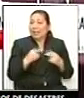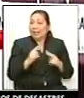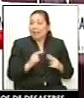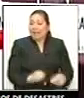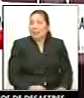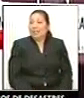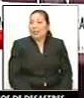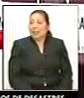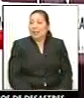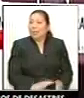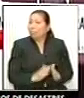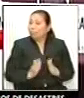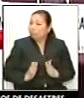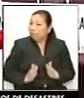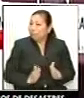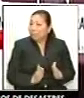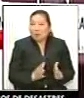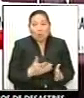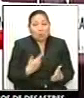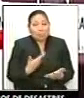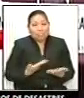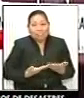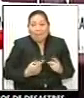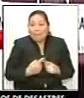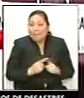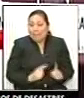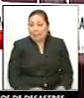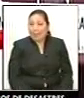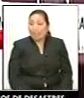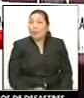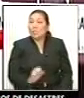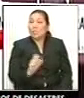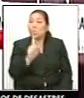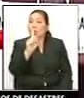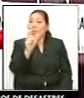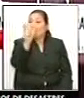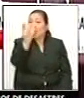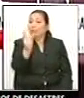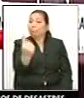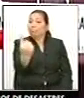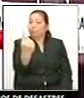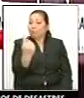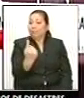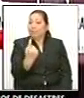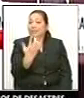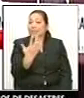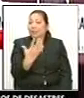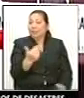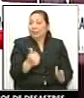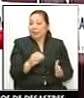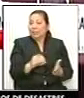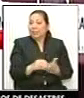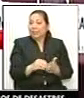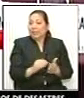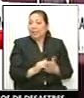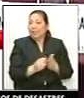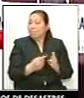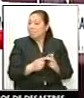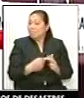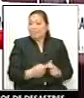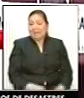pongo como una inquietud, no estoy poniendo a disposición, no, pero si una persona, la comisión la componen 5 o 7 personas desde